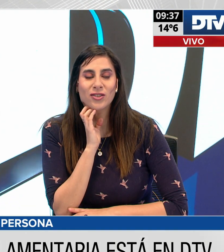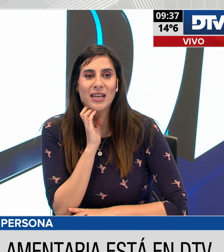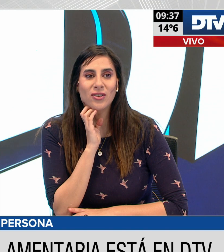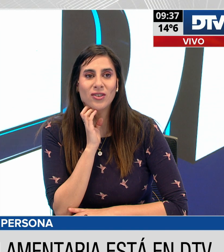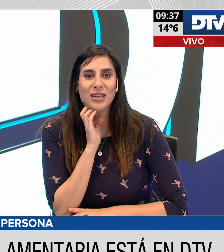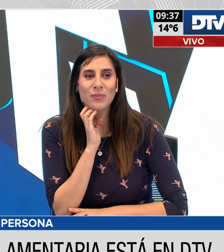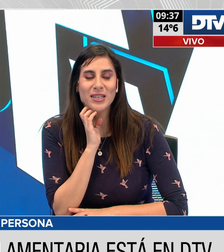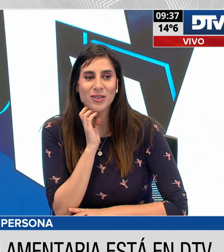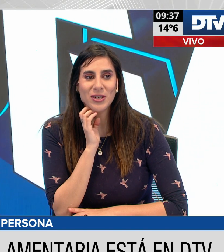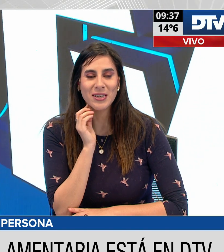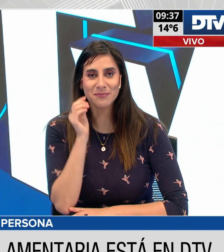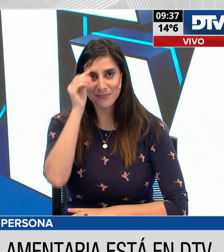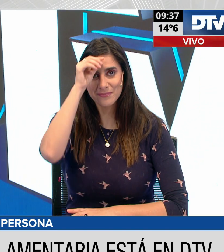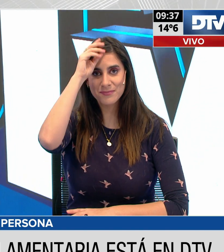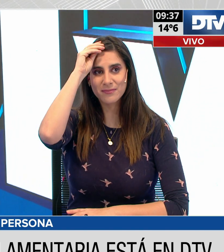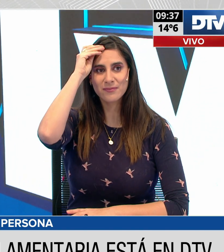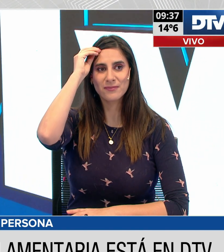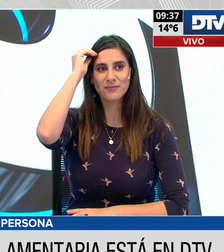del otro lado. Hola, compañero, ¿cómo le va?